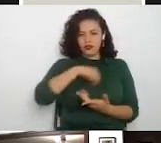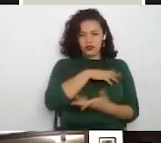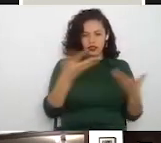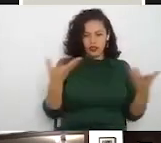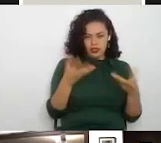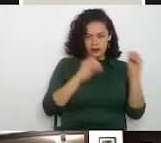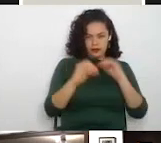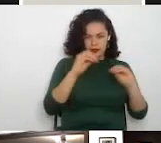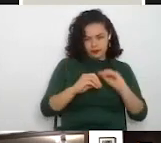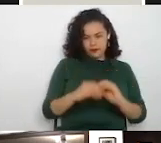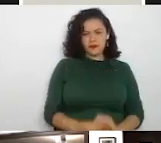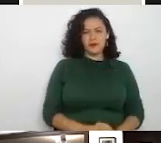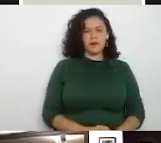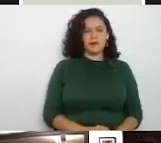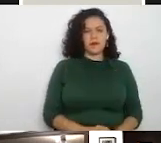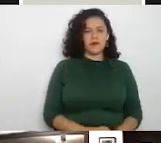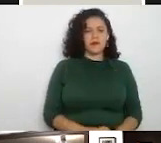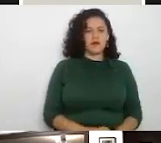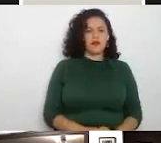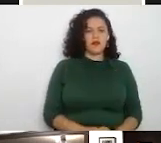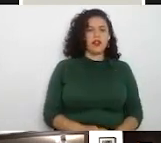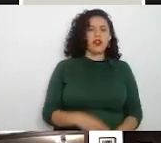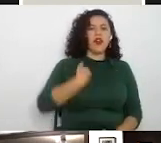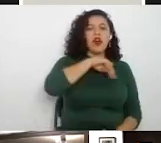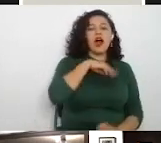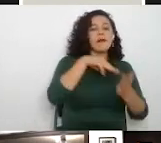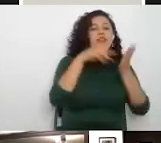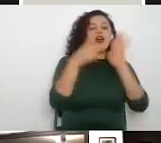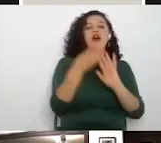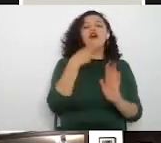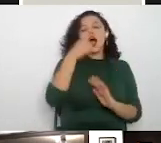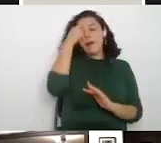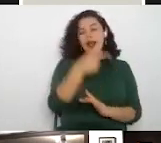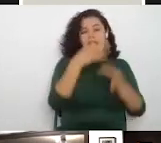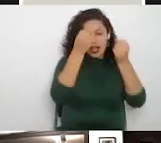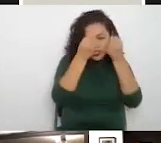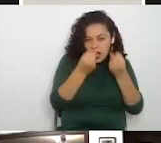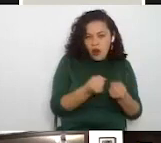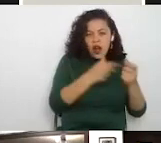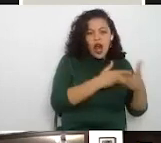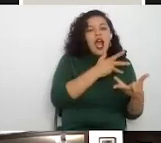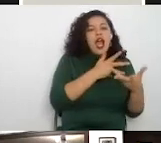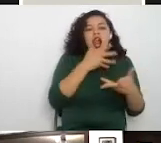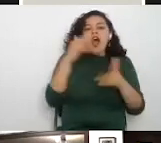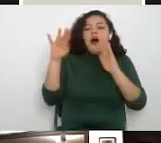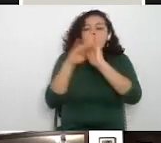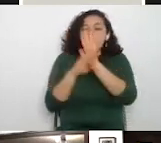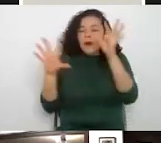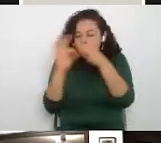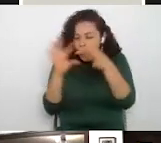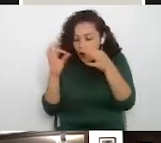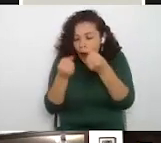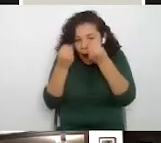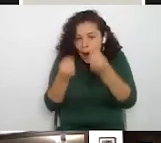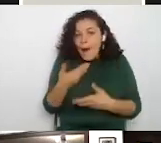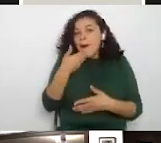nosotros aplicar una metodología que garantice la descripción de todos los procedimientos de acuerdo con la